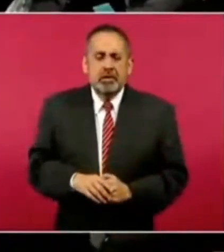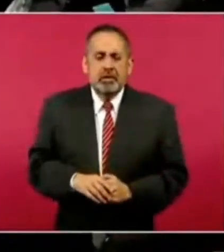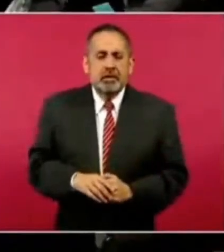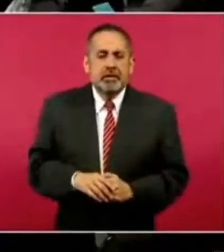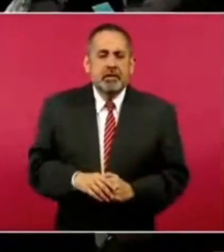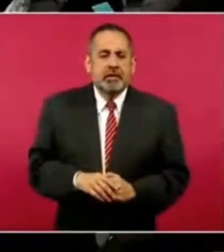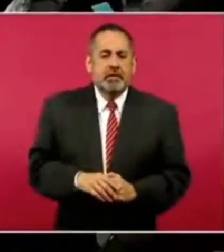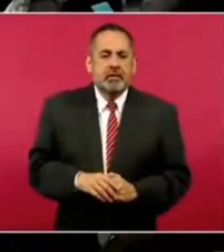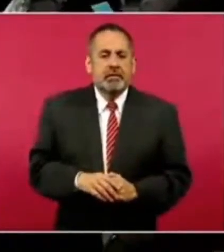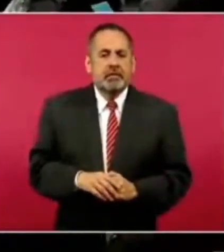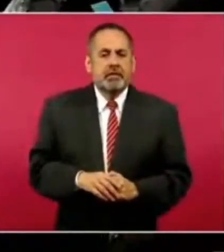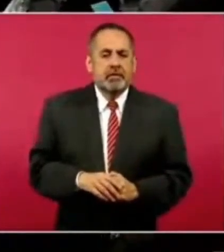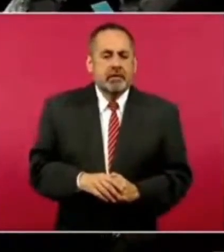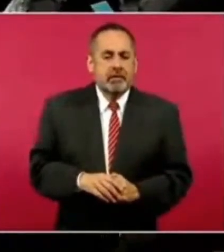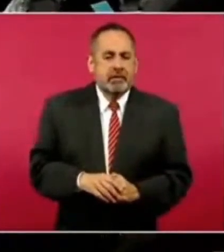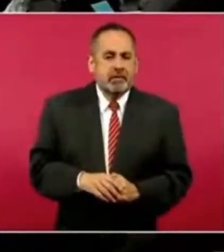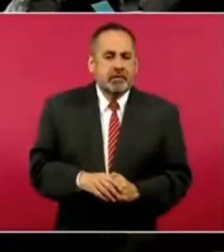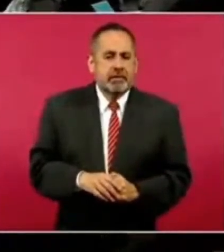es